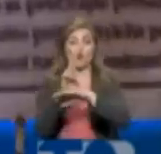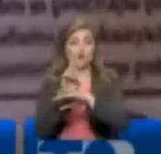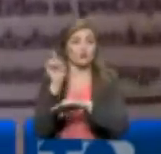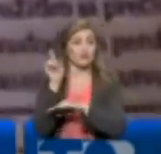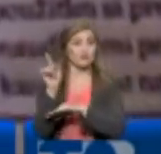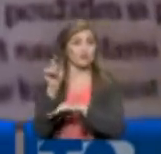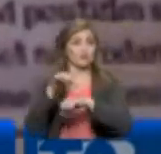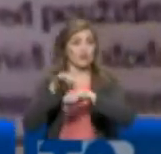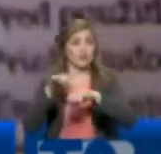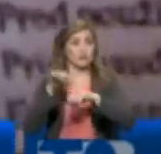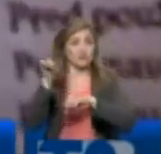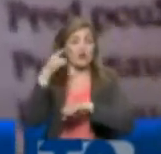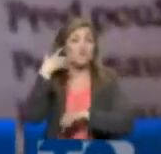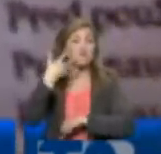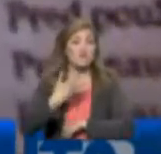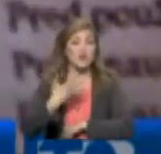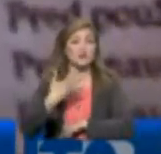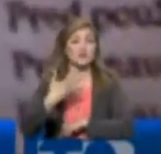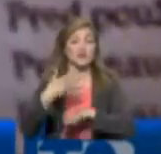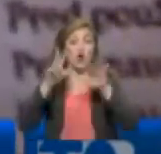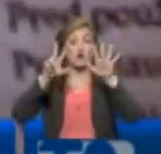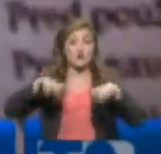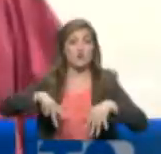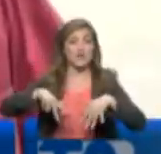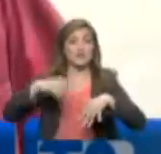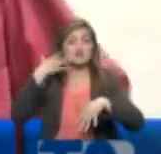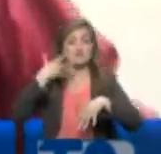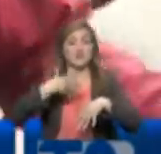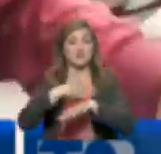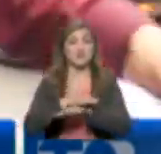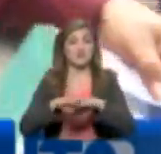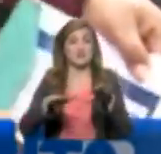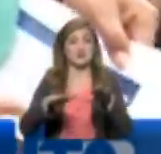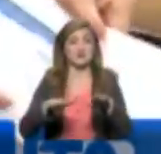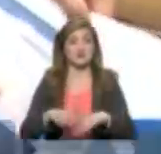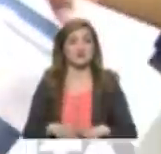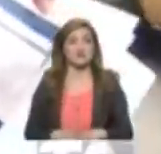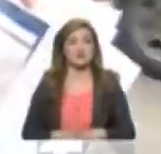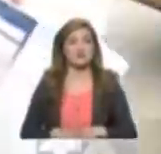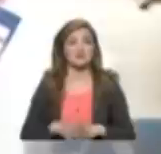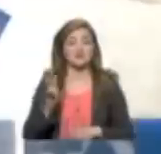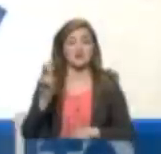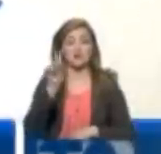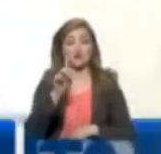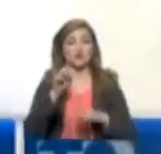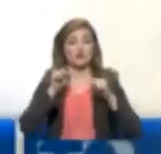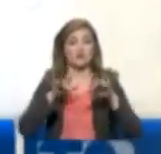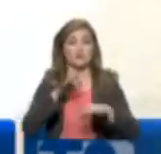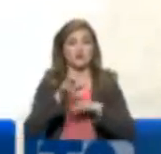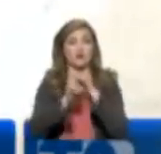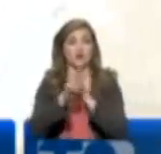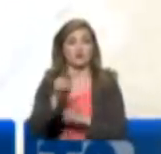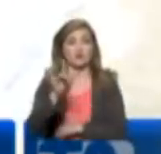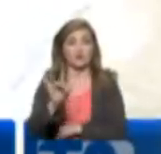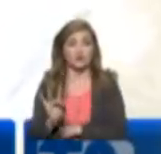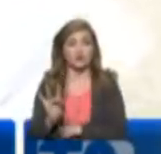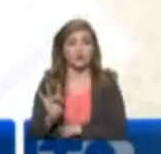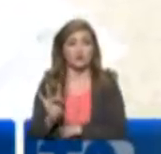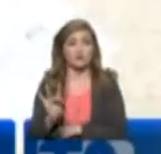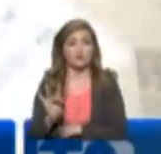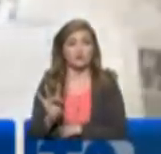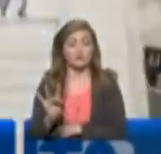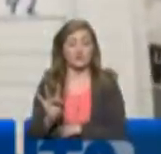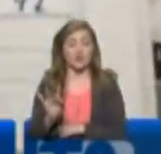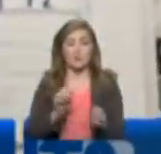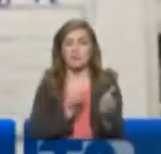durante la cirugía había caducado hace 8 meses está con fecha de expedición del 21 de septiembre de 2018 se ha temáticamente